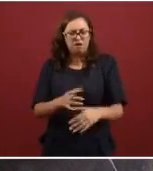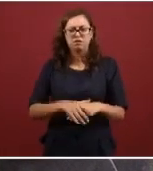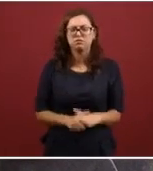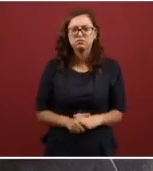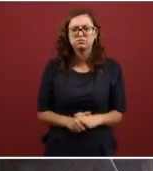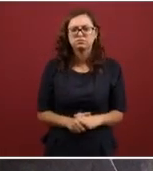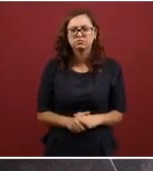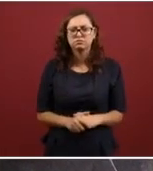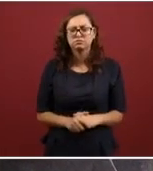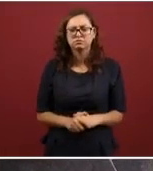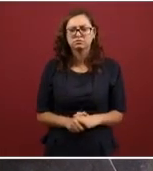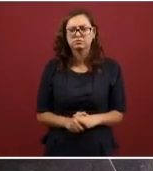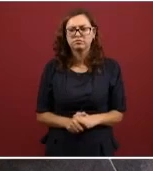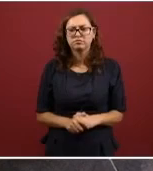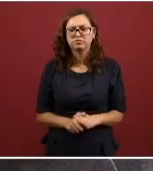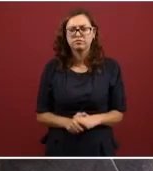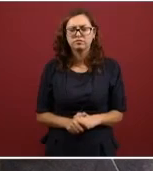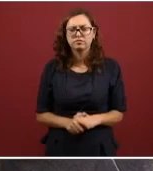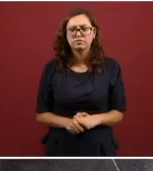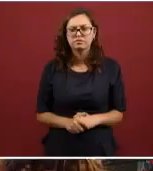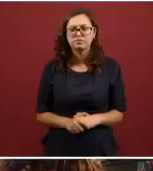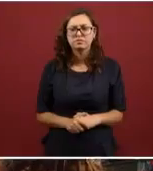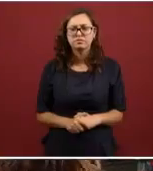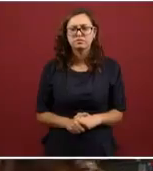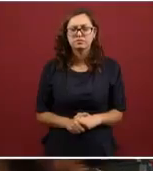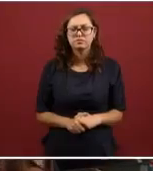la vía legal.